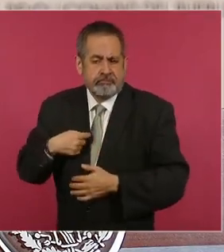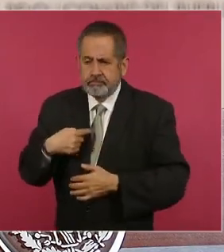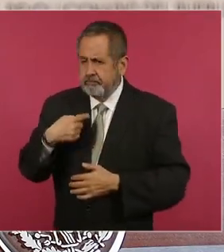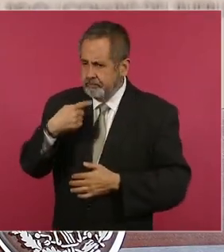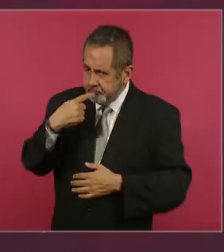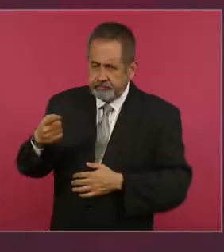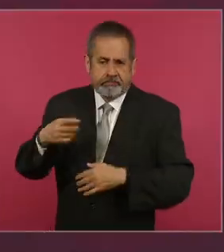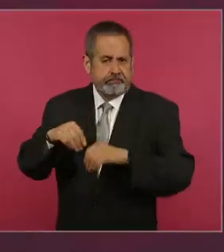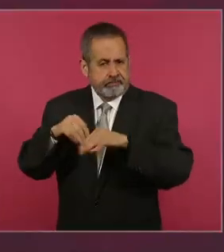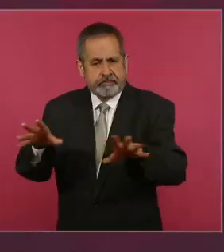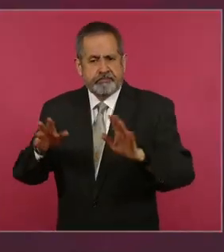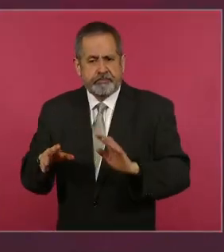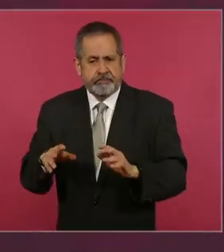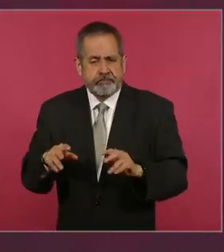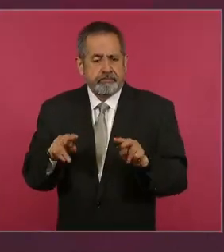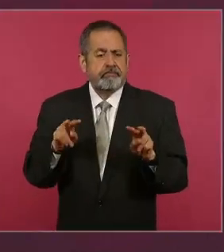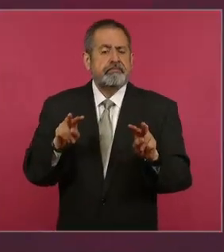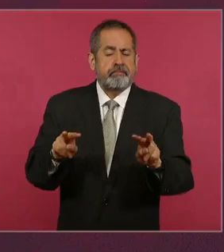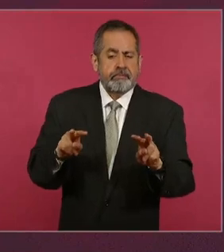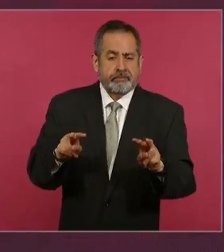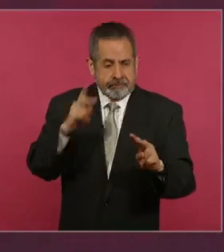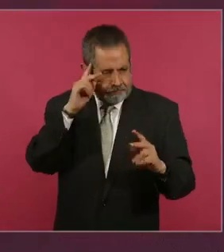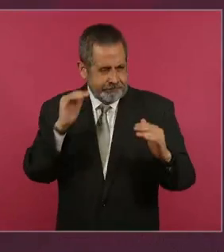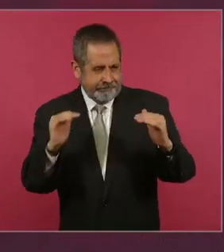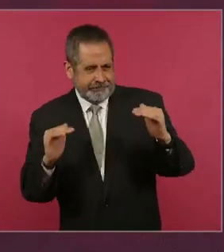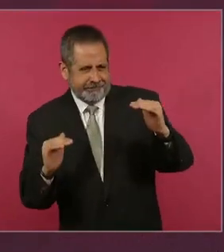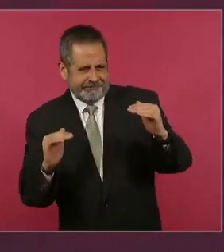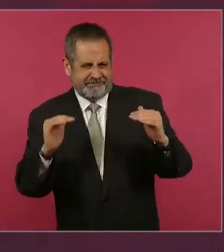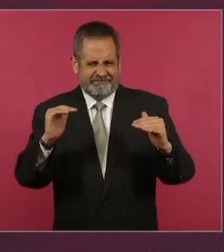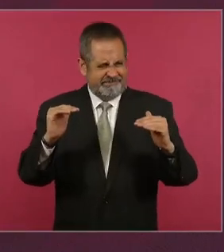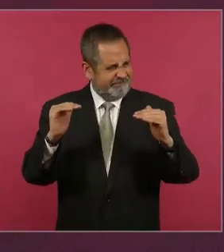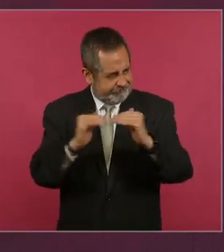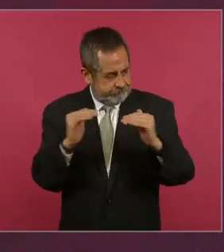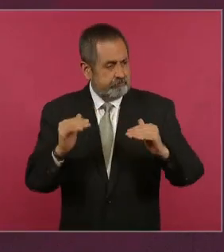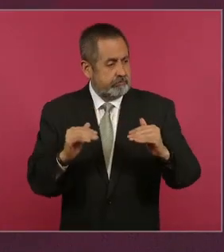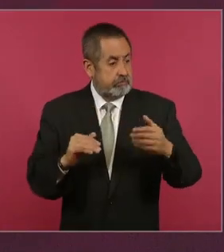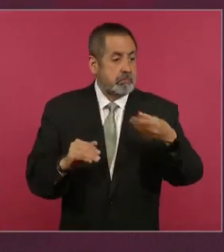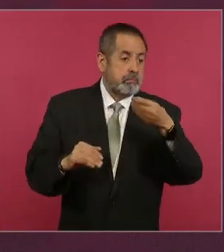para tratar de contrarrestarlos,